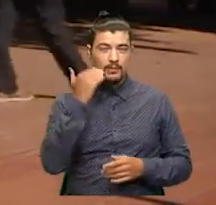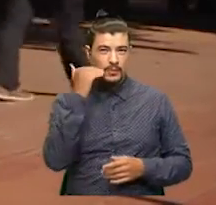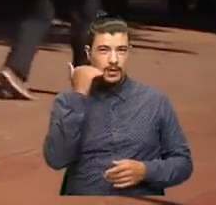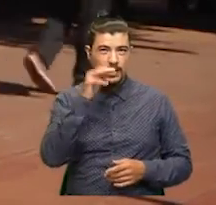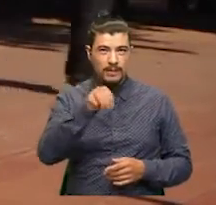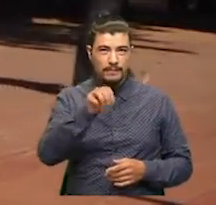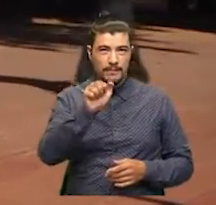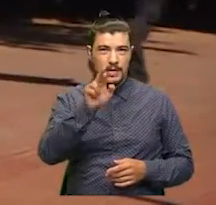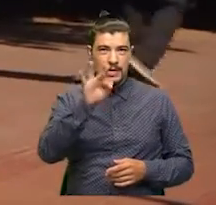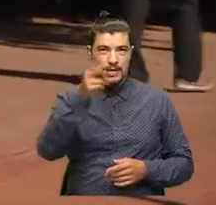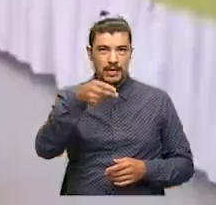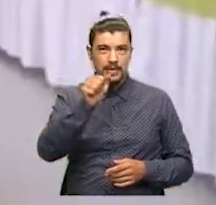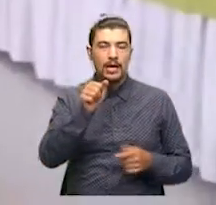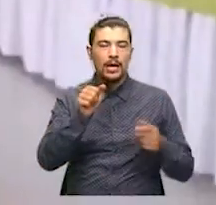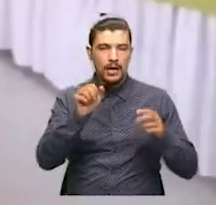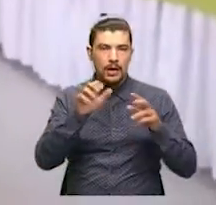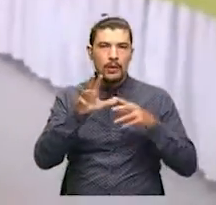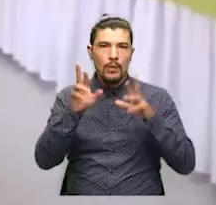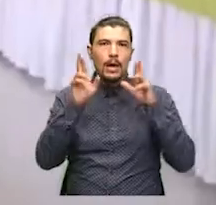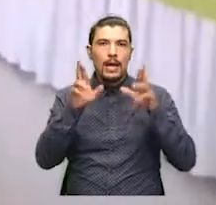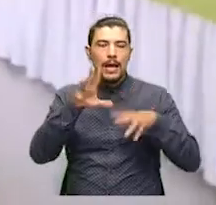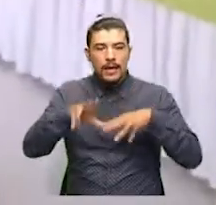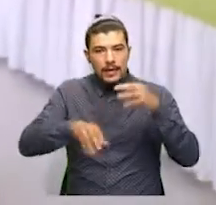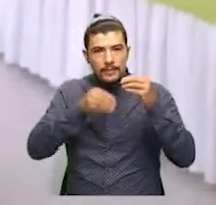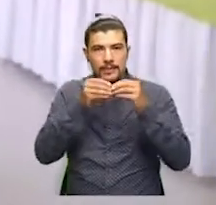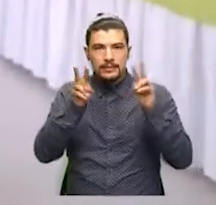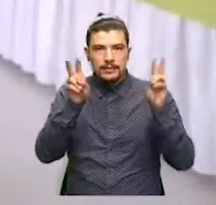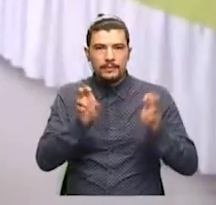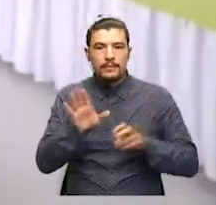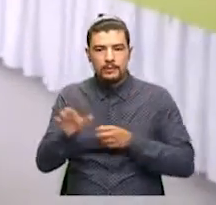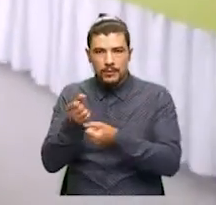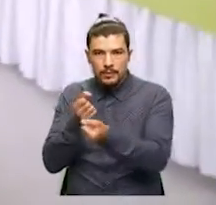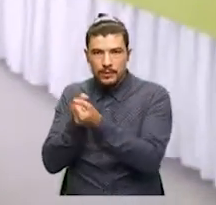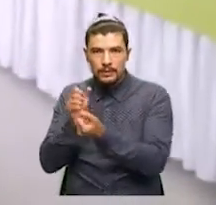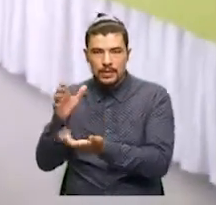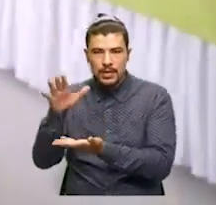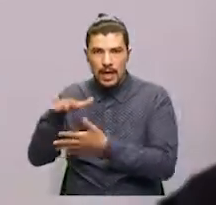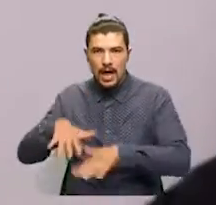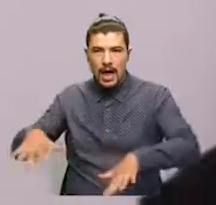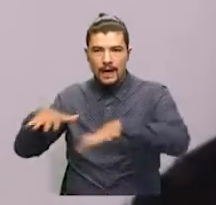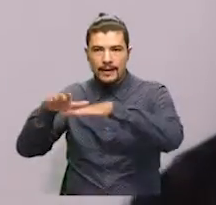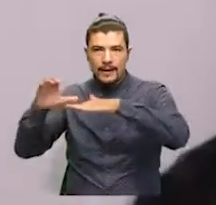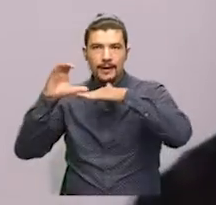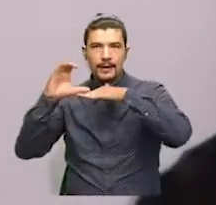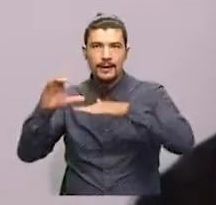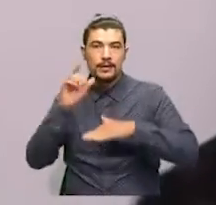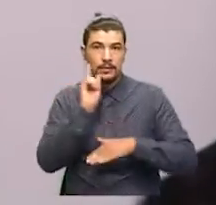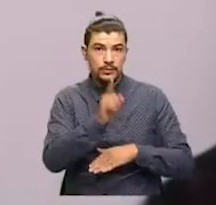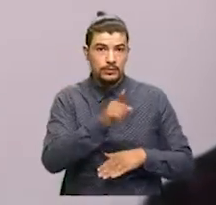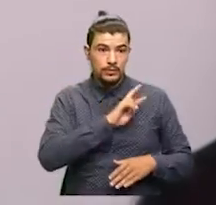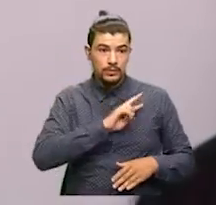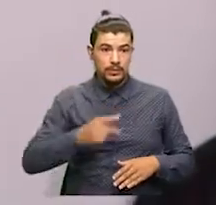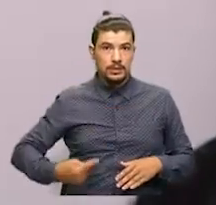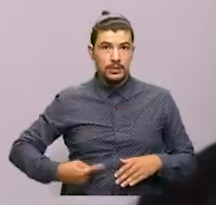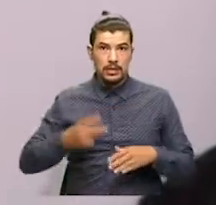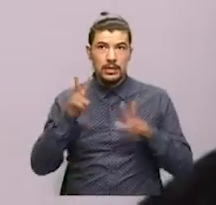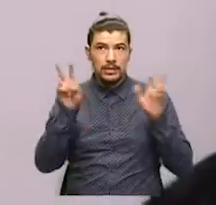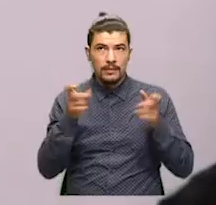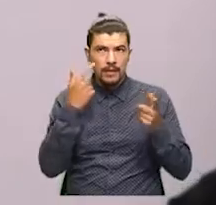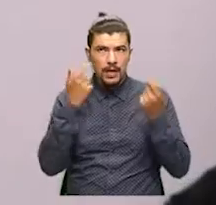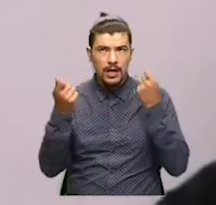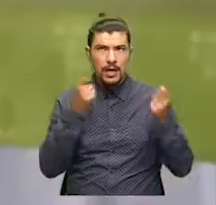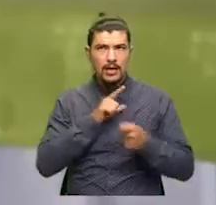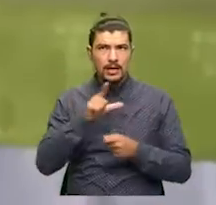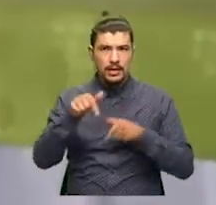catatumbo en lo que va corrido del año la vicepresidencia de la república ha sido la encargada de liderar varios de los temas de mayor preponderancia